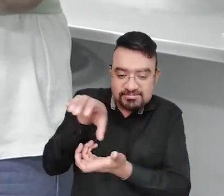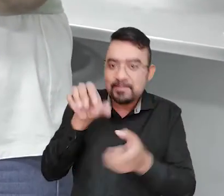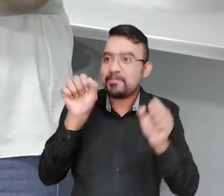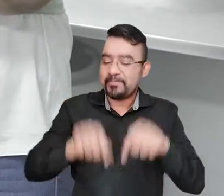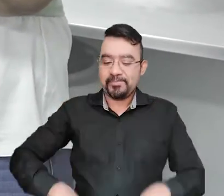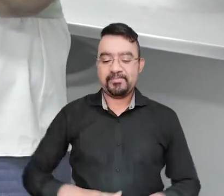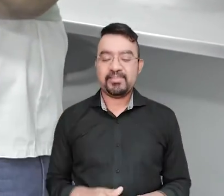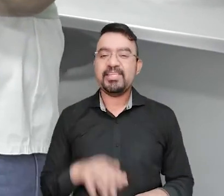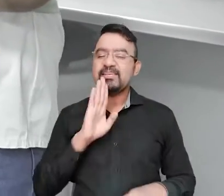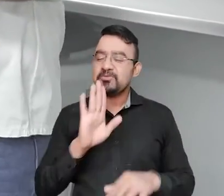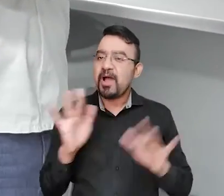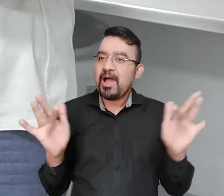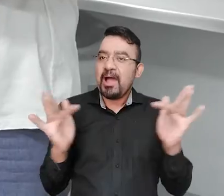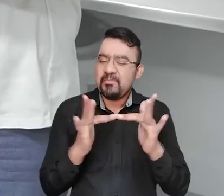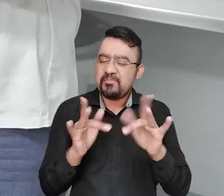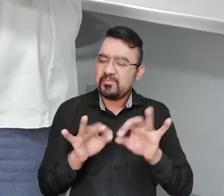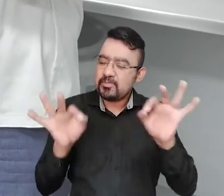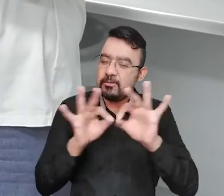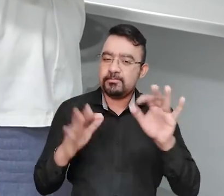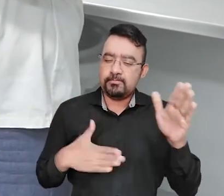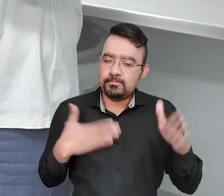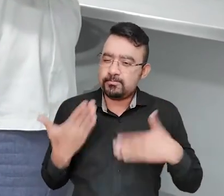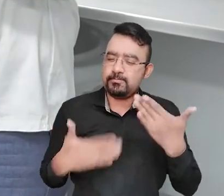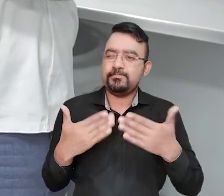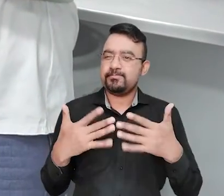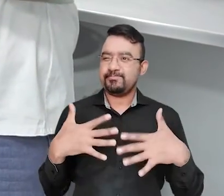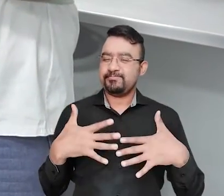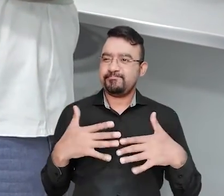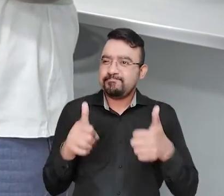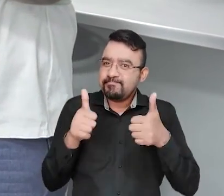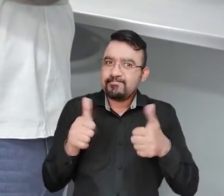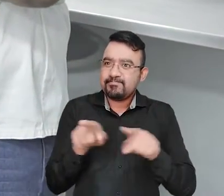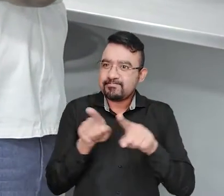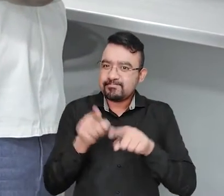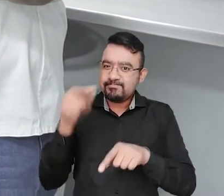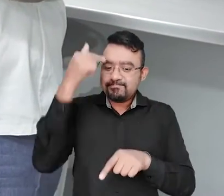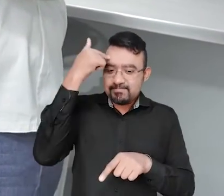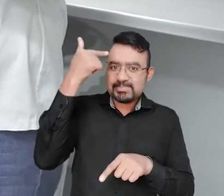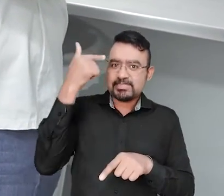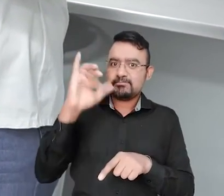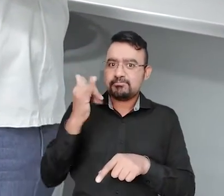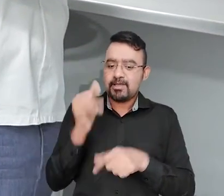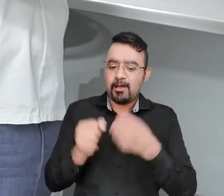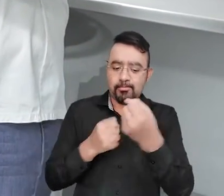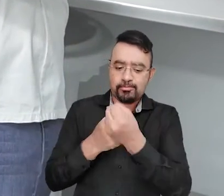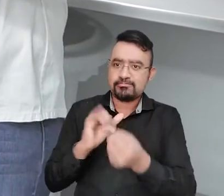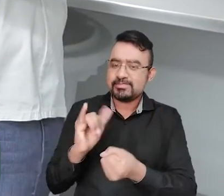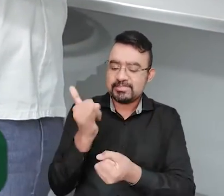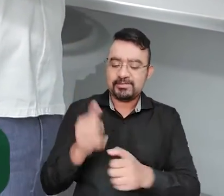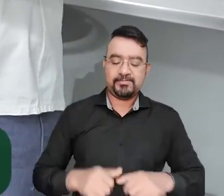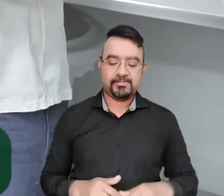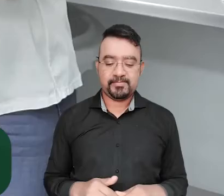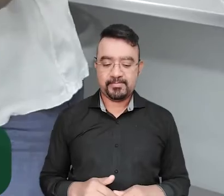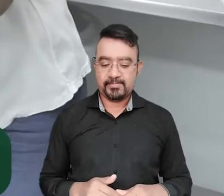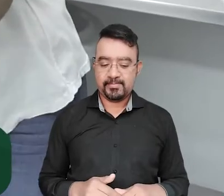invitado especial? Para que estés alegre y sientas que todos te queremos y pensamos mucho en ti, sobre todo en esta Navidad.